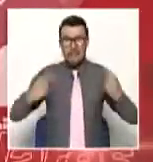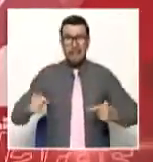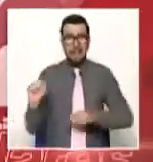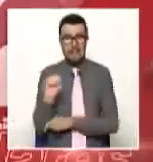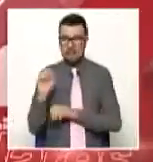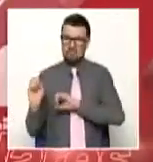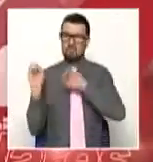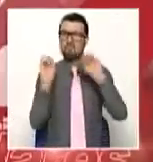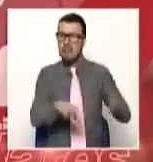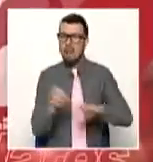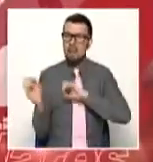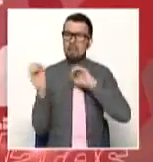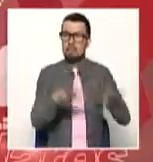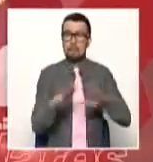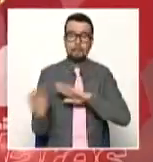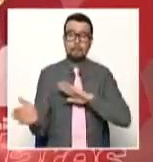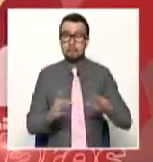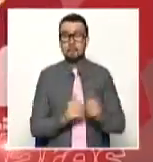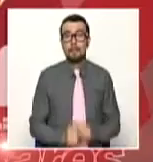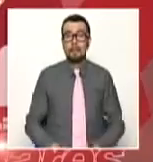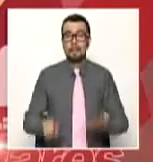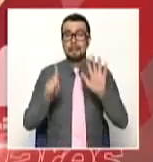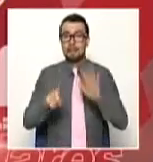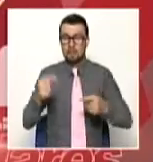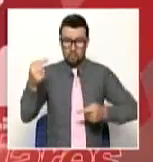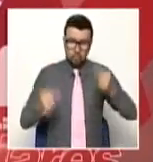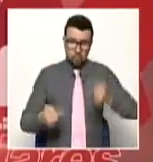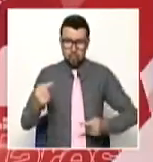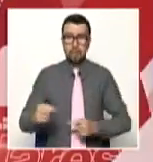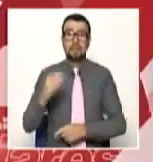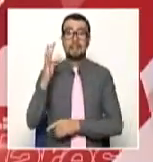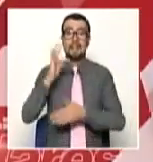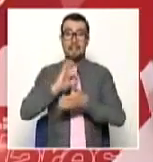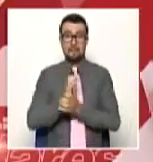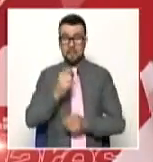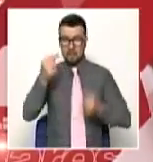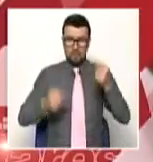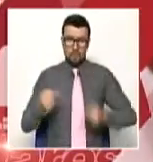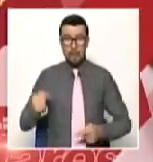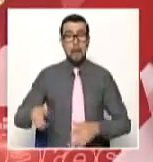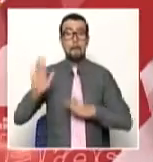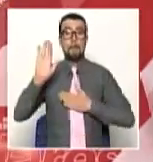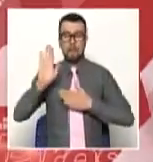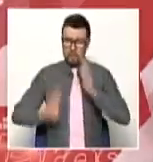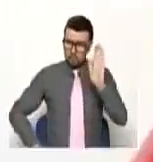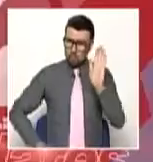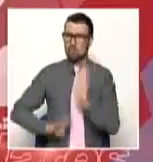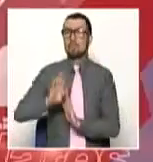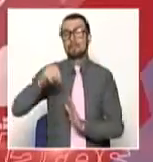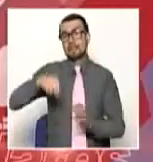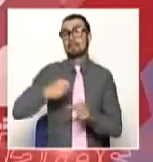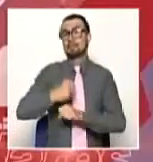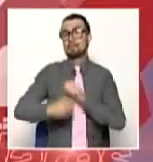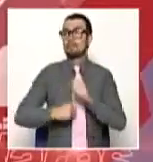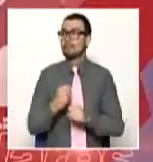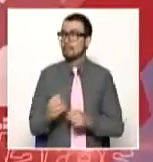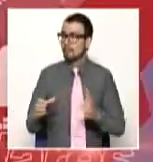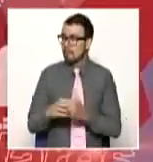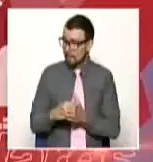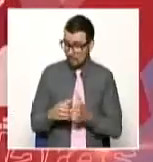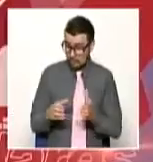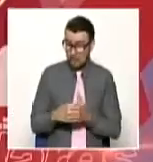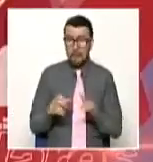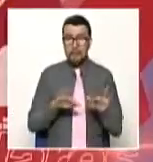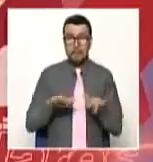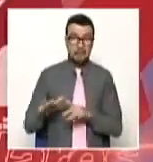en los deportes, la sexta Copa Telecafé Élite de Fútbol promete ser todo un éxito en este 2017. La Secretaría de Deporte de